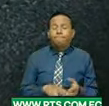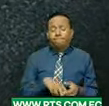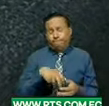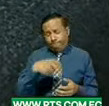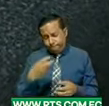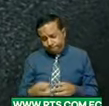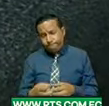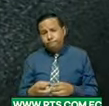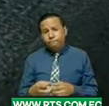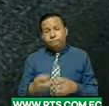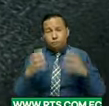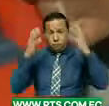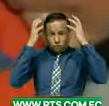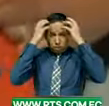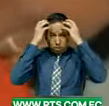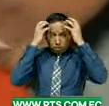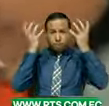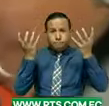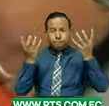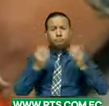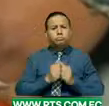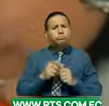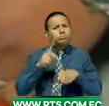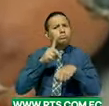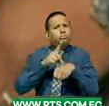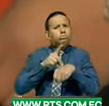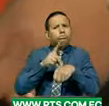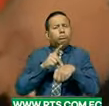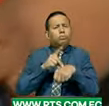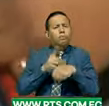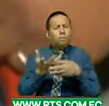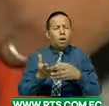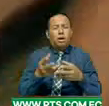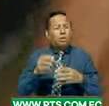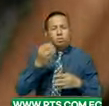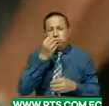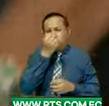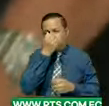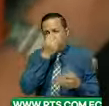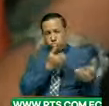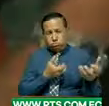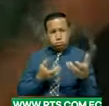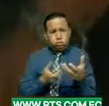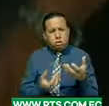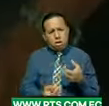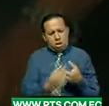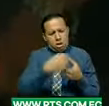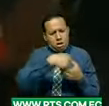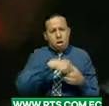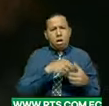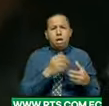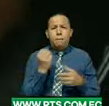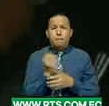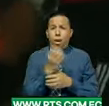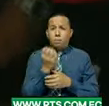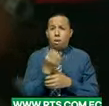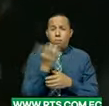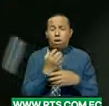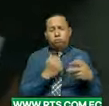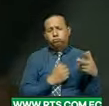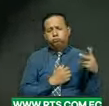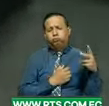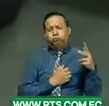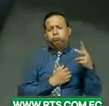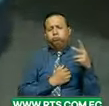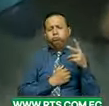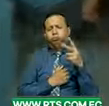fractura a nivel del cráneo. Paramédicos del Cuerpo de Bomberos procedieron a ingresarla a la ambulancia para su traslado al